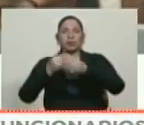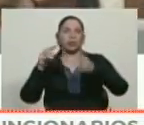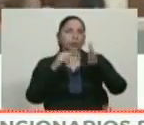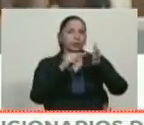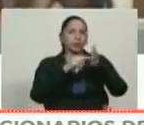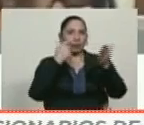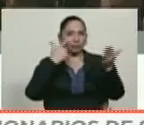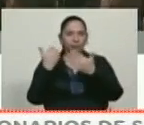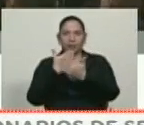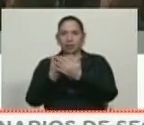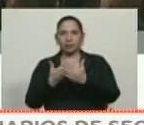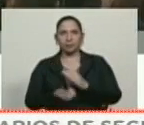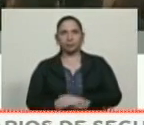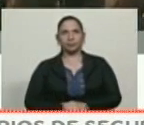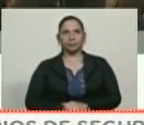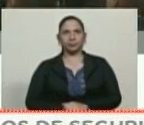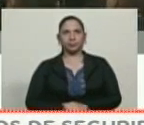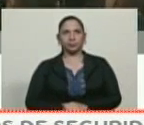Gracias.